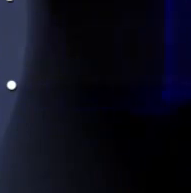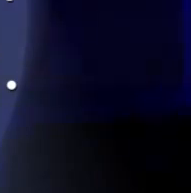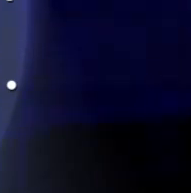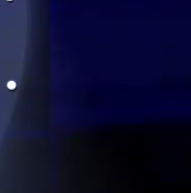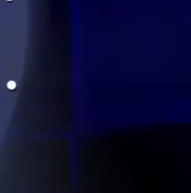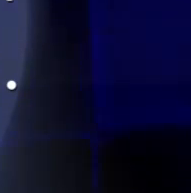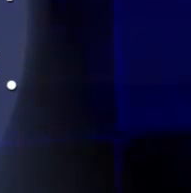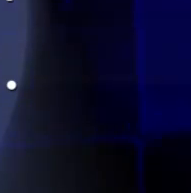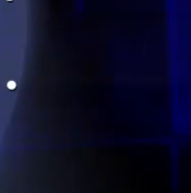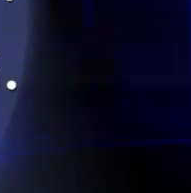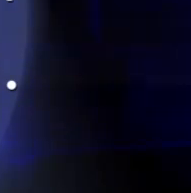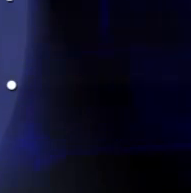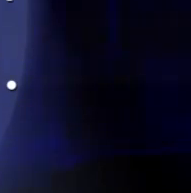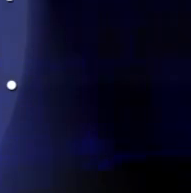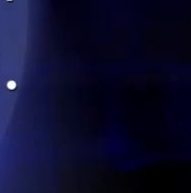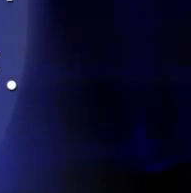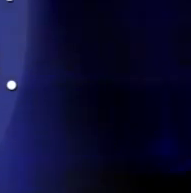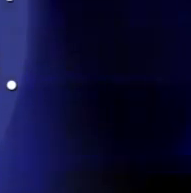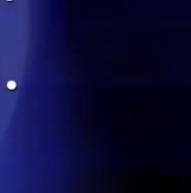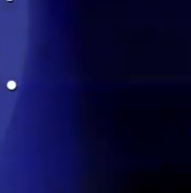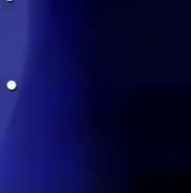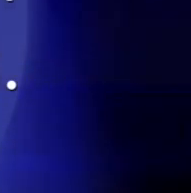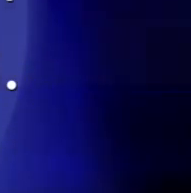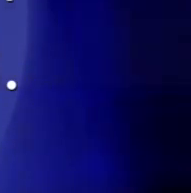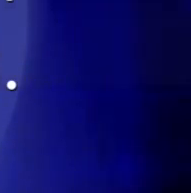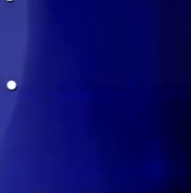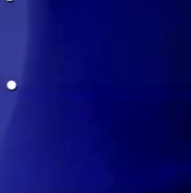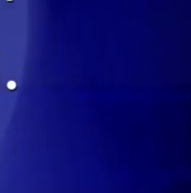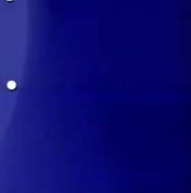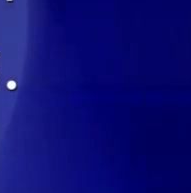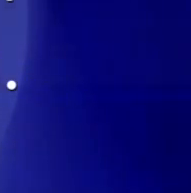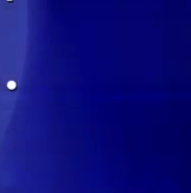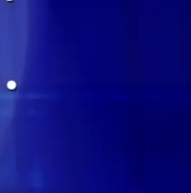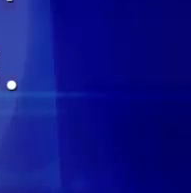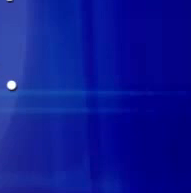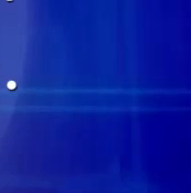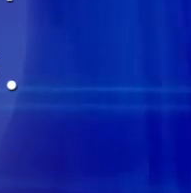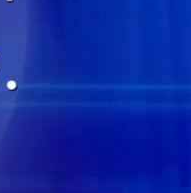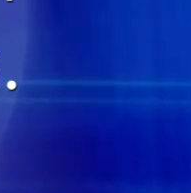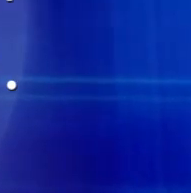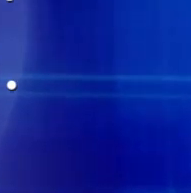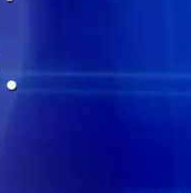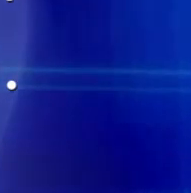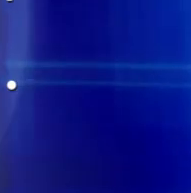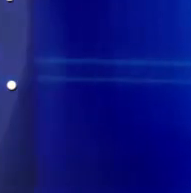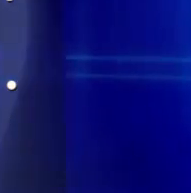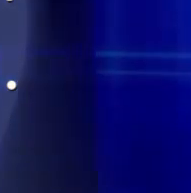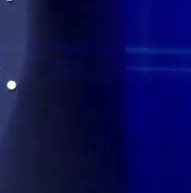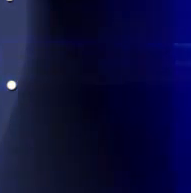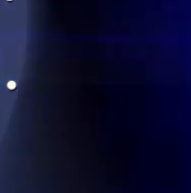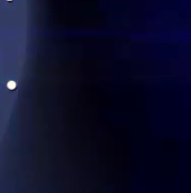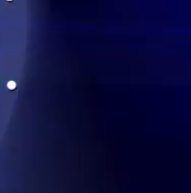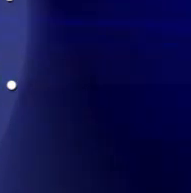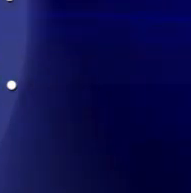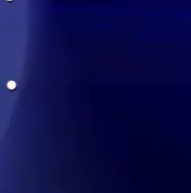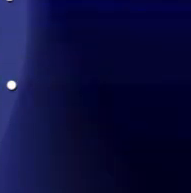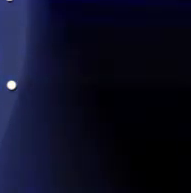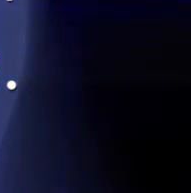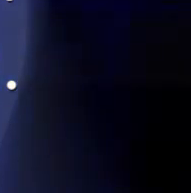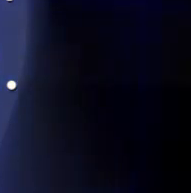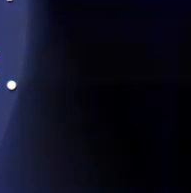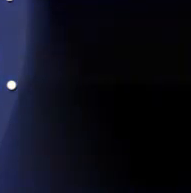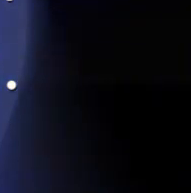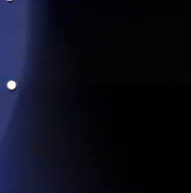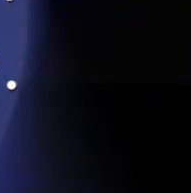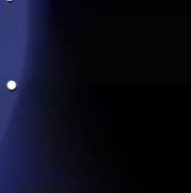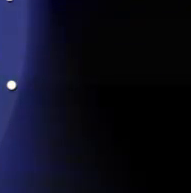y aparecieron. Un profeta pudo haber aparecido y lo envolvió y lo embarrancó. Pero